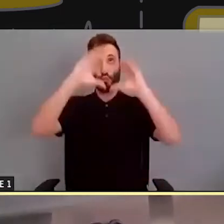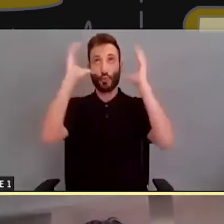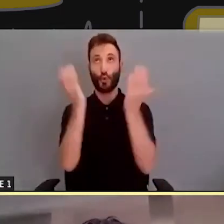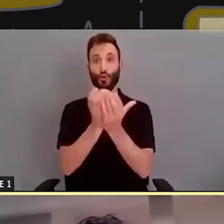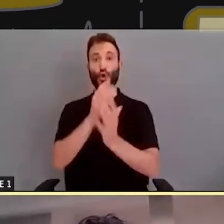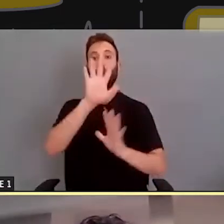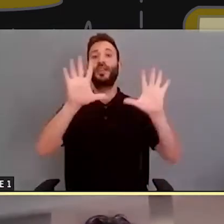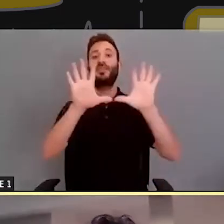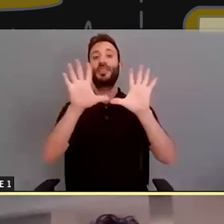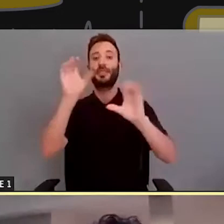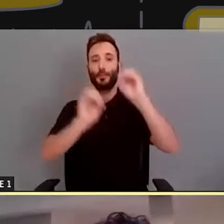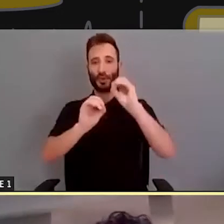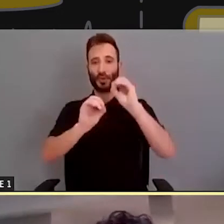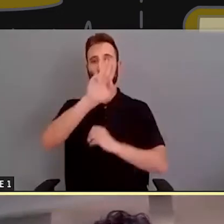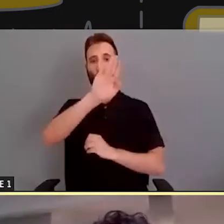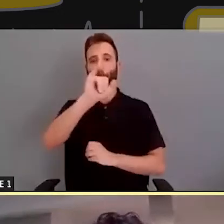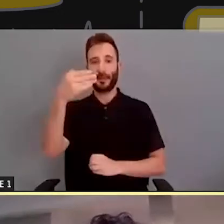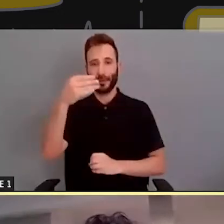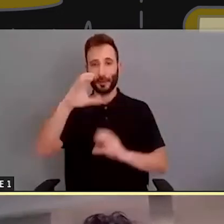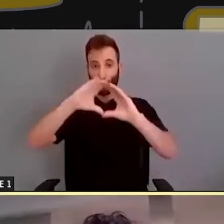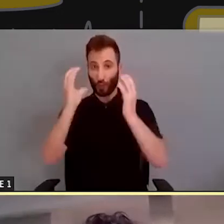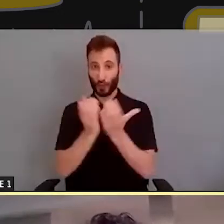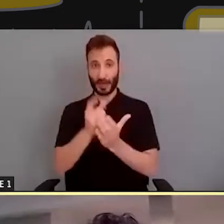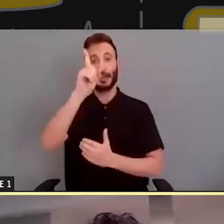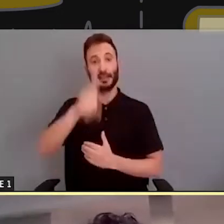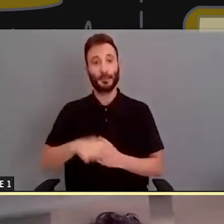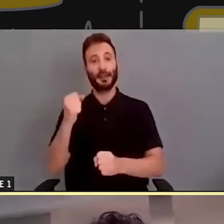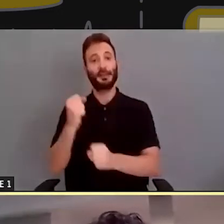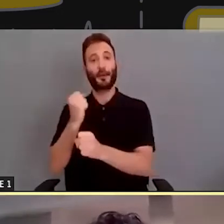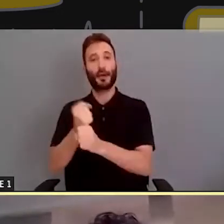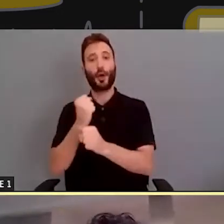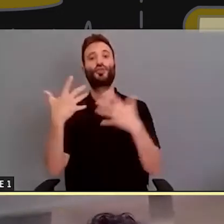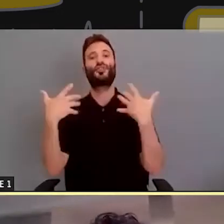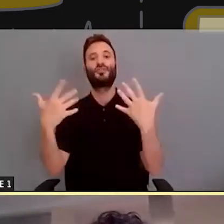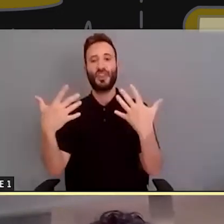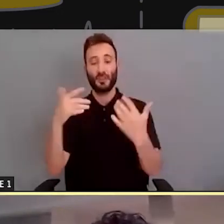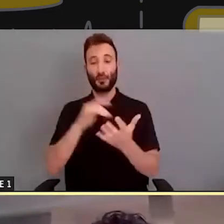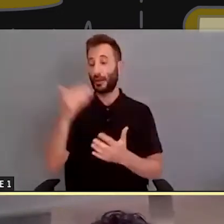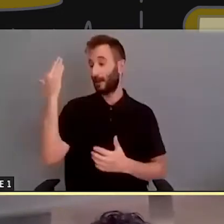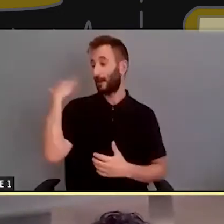10 empleos. Actualmente ese ratio, pues obviamente se ha visto afectado el año pasado durante la pandemia